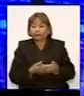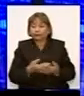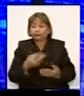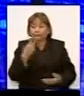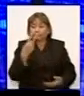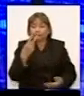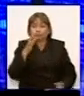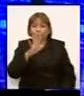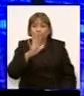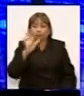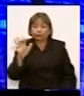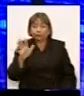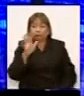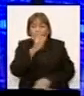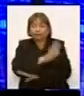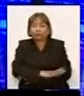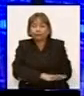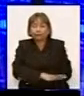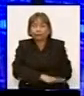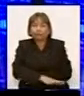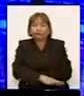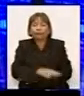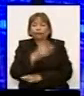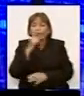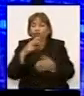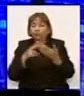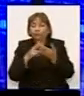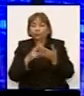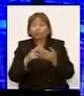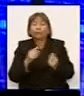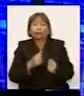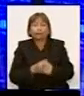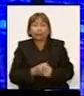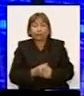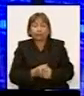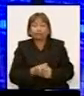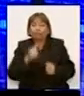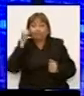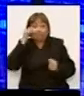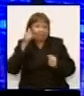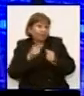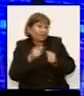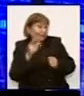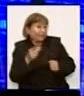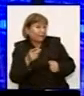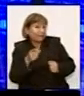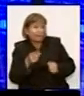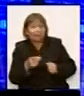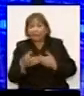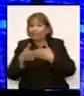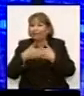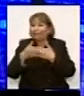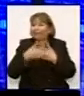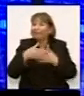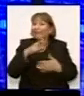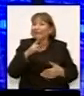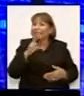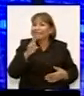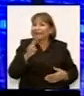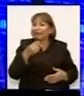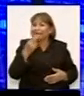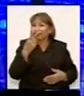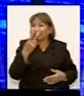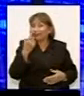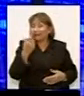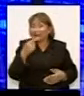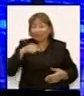las 2:55 de la tarde. Vamos a hacer una pausa y también recordarles que camino al Bicentenario, que es en el 2021 sin duda